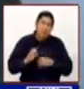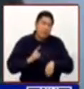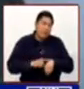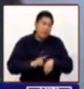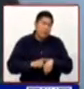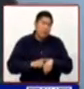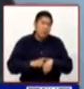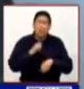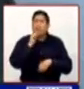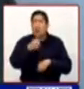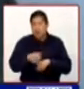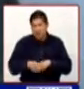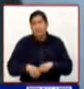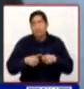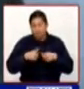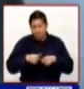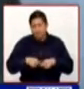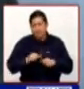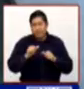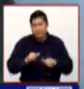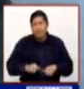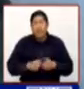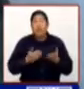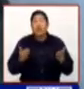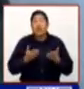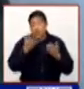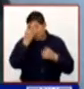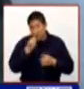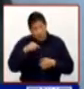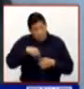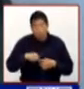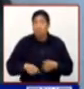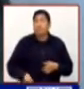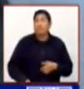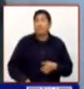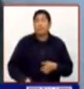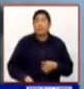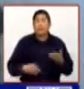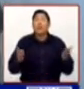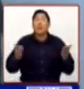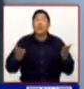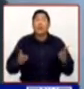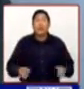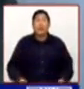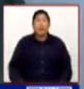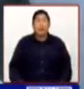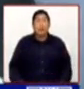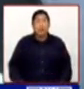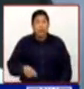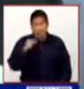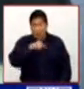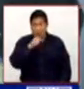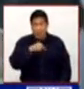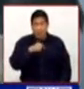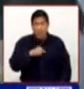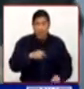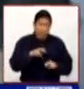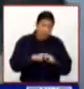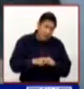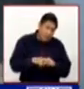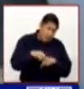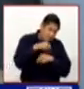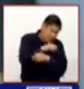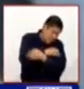¿Hasta qué hora va a estar? Hasta mañana. ¿Hasta mañana? No, ¿dónde se queda a dormir? Aquí nomás. ¿Dónde? Pero muéstreme. Aquí se entiende